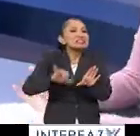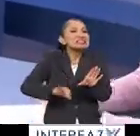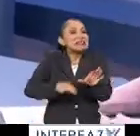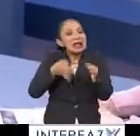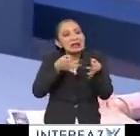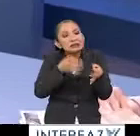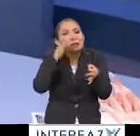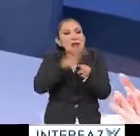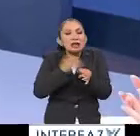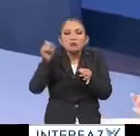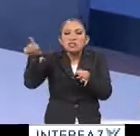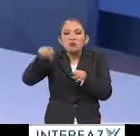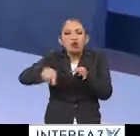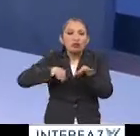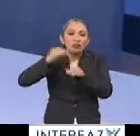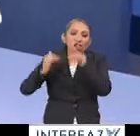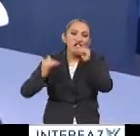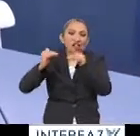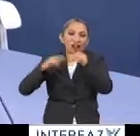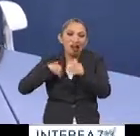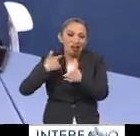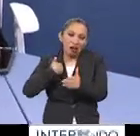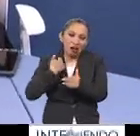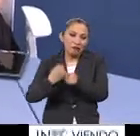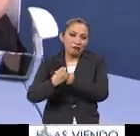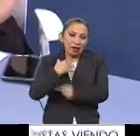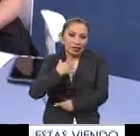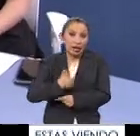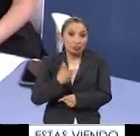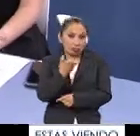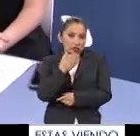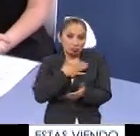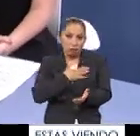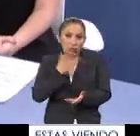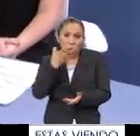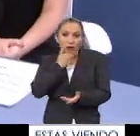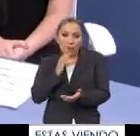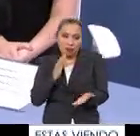más inmersas en el trabajo actualmente. Pero sería muy bueno que hombres también